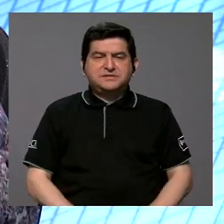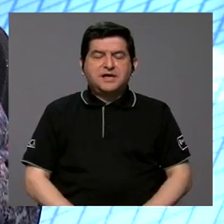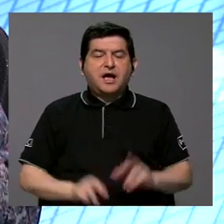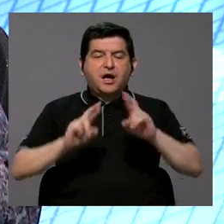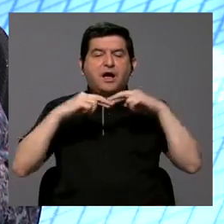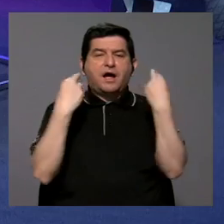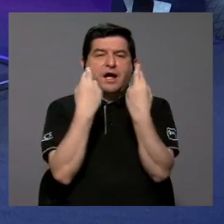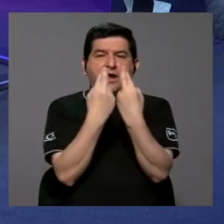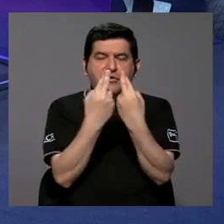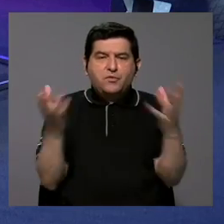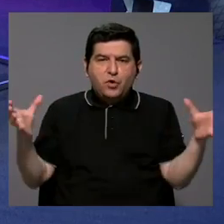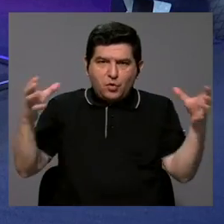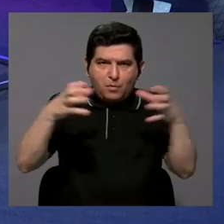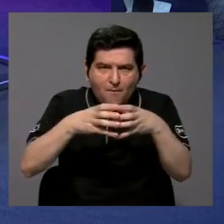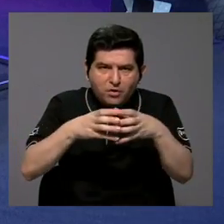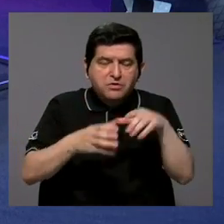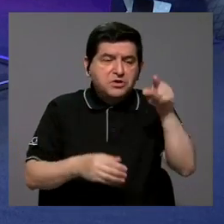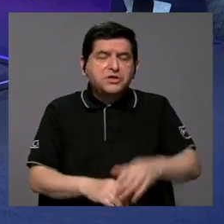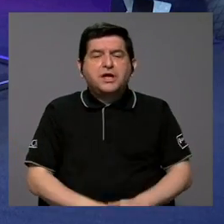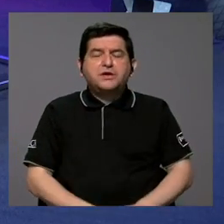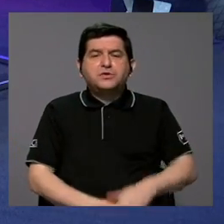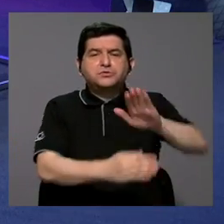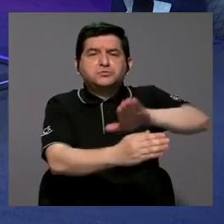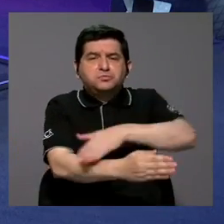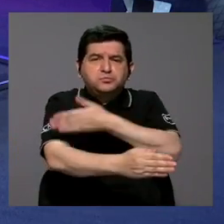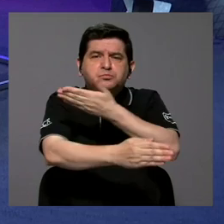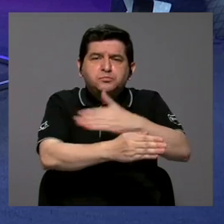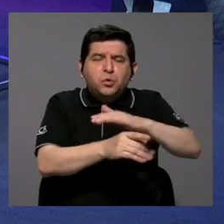reunían y tocaban música.